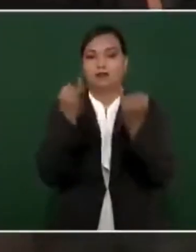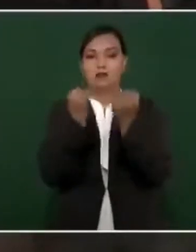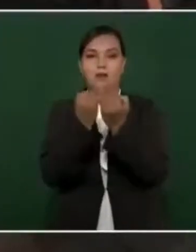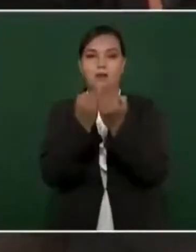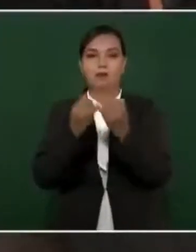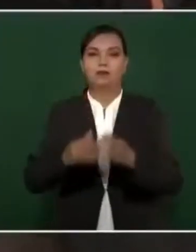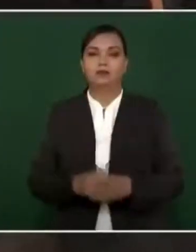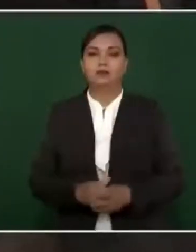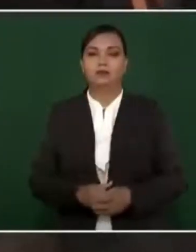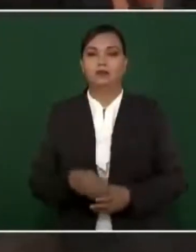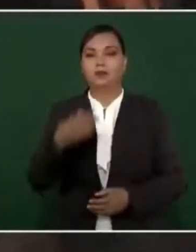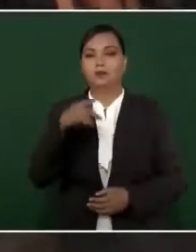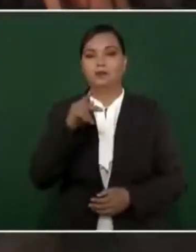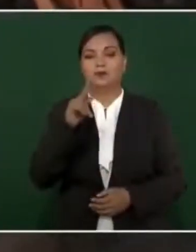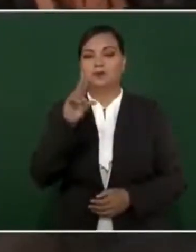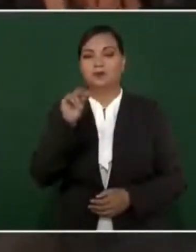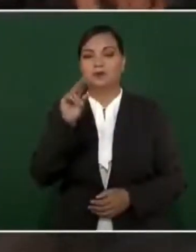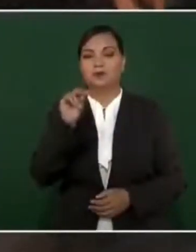manchar